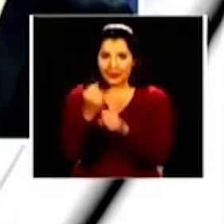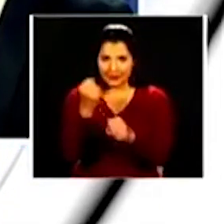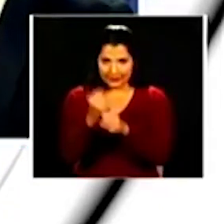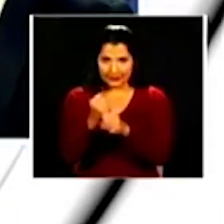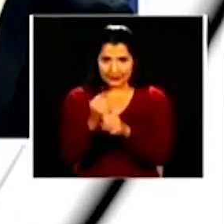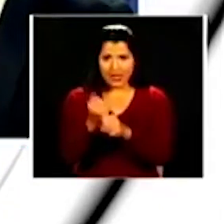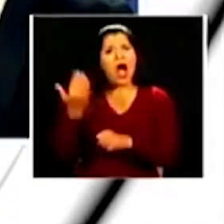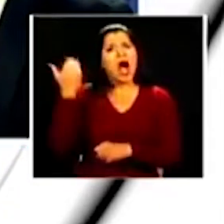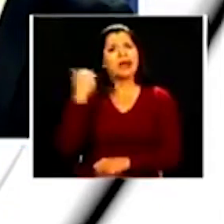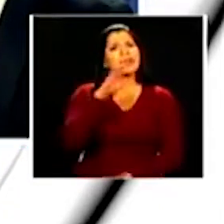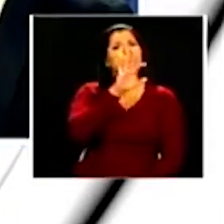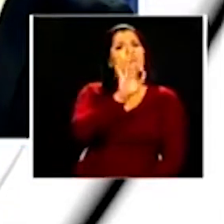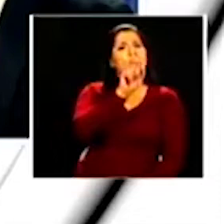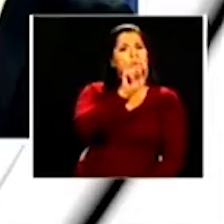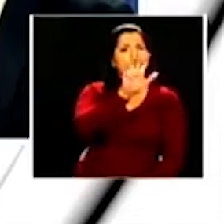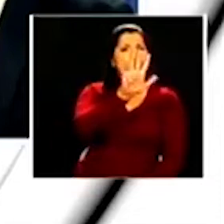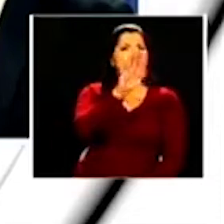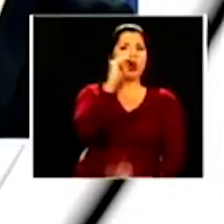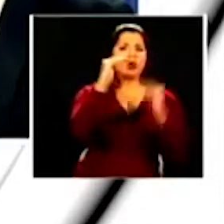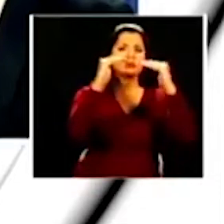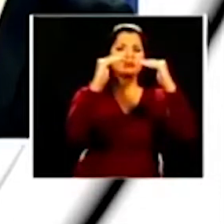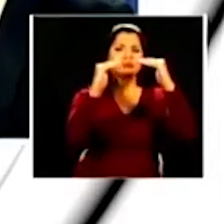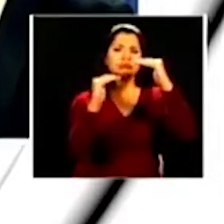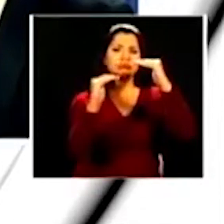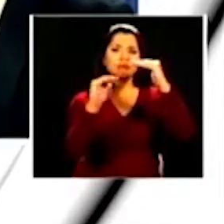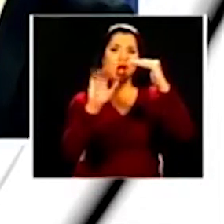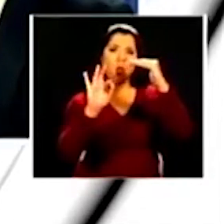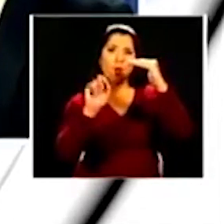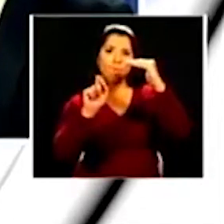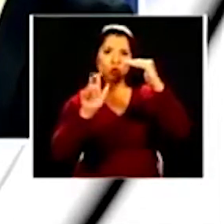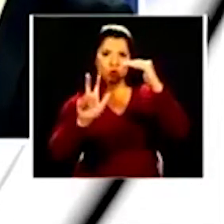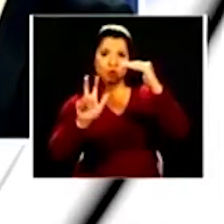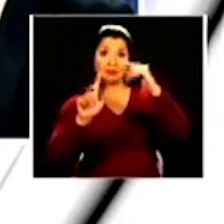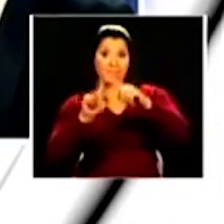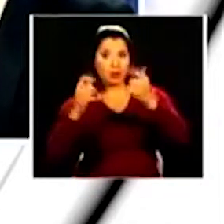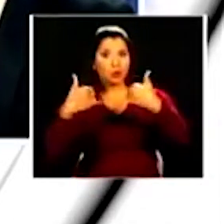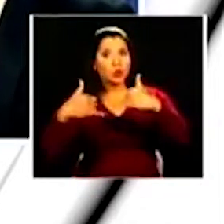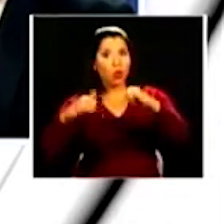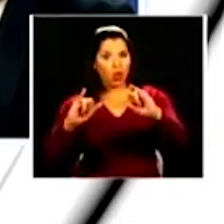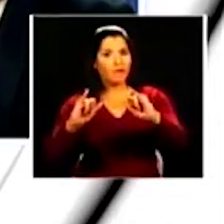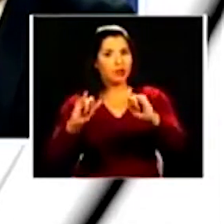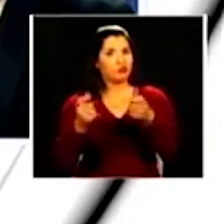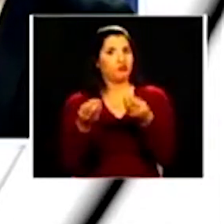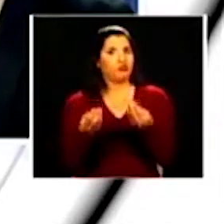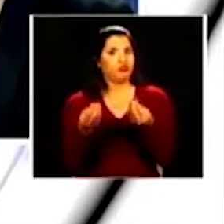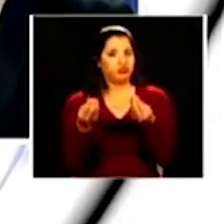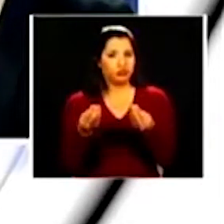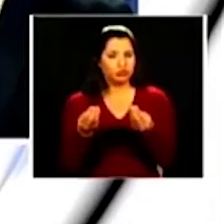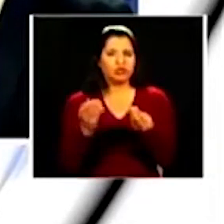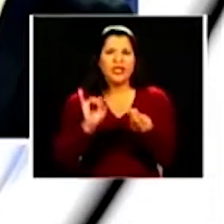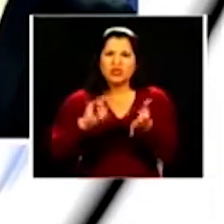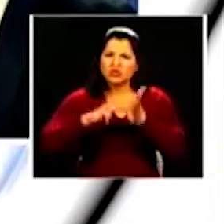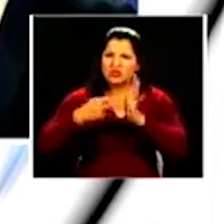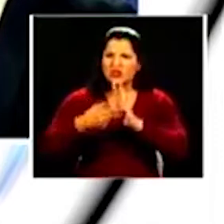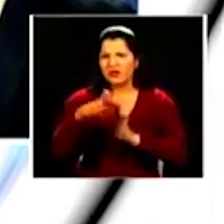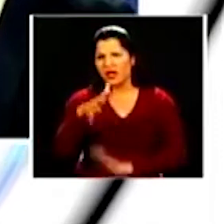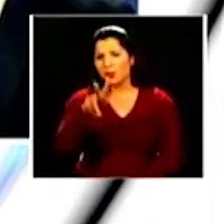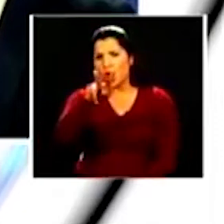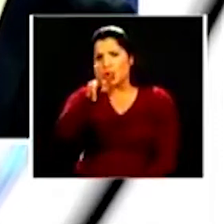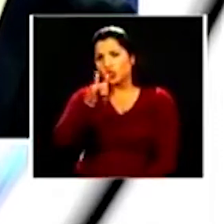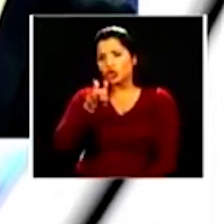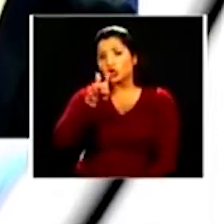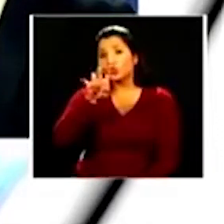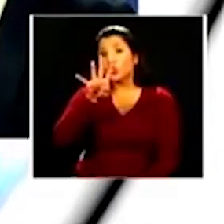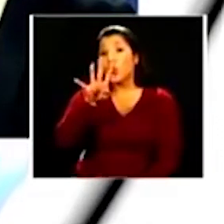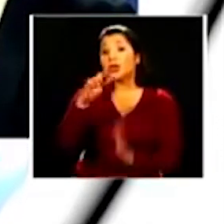9,5 al 9,3, sigue siendo alta. Esto significa prácticamente 204,000